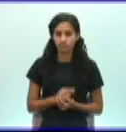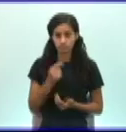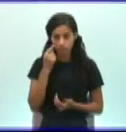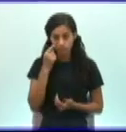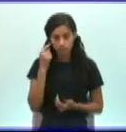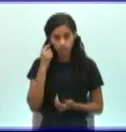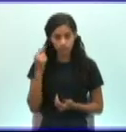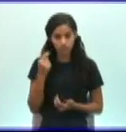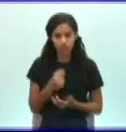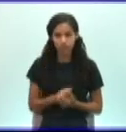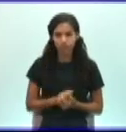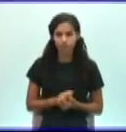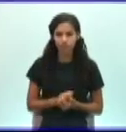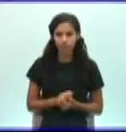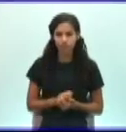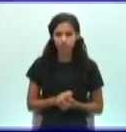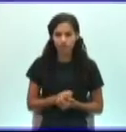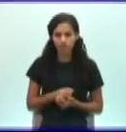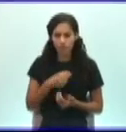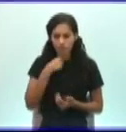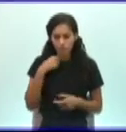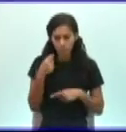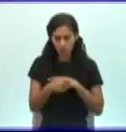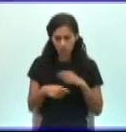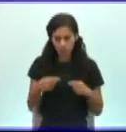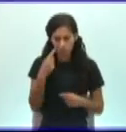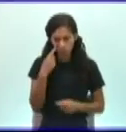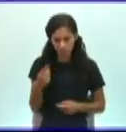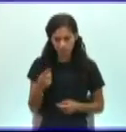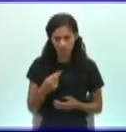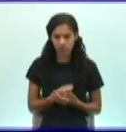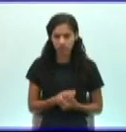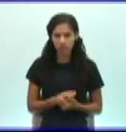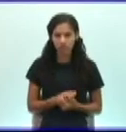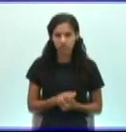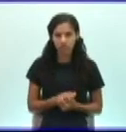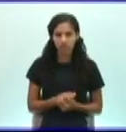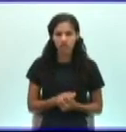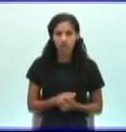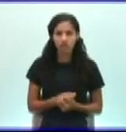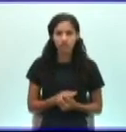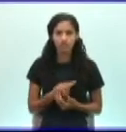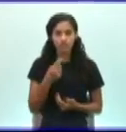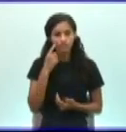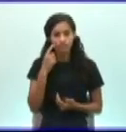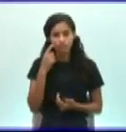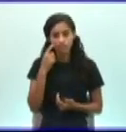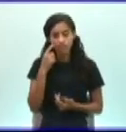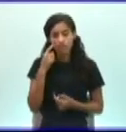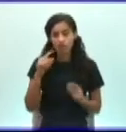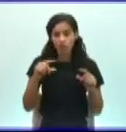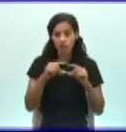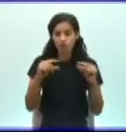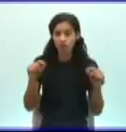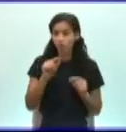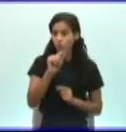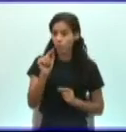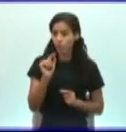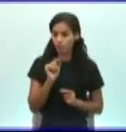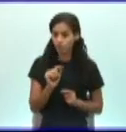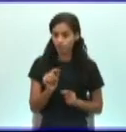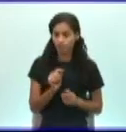Escuchen. ¿Ve sus pañoletas? Como escucharon, es una oración